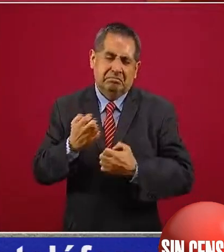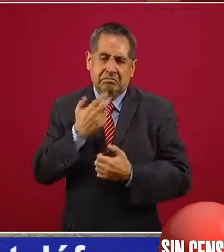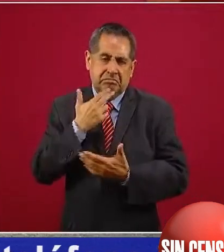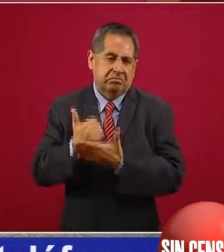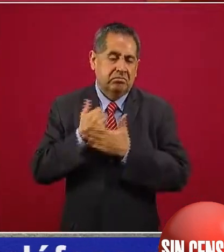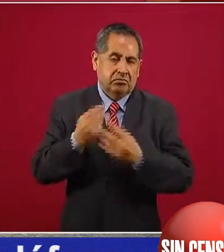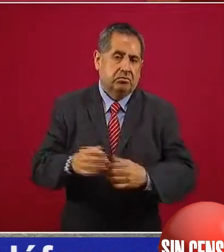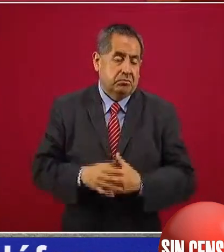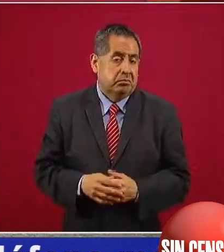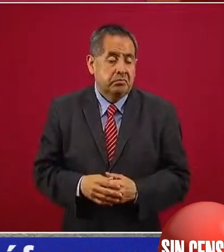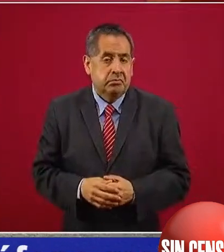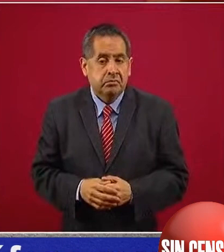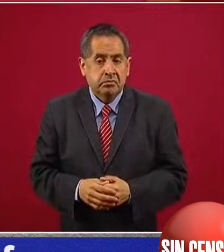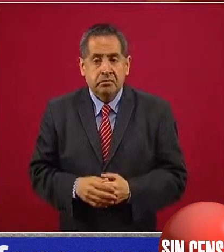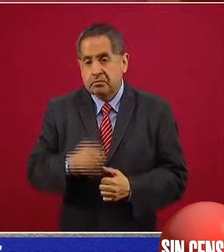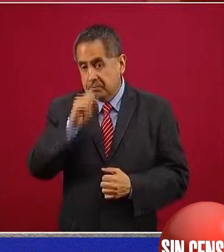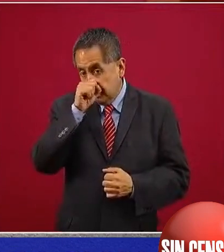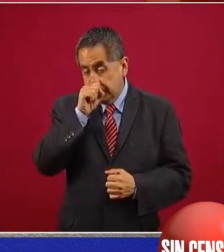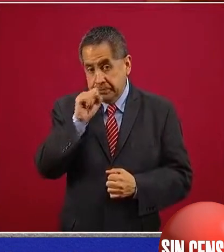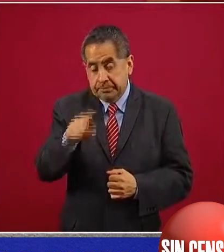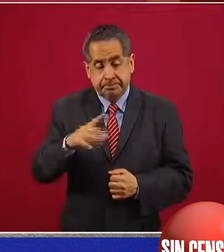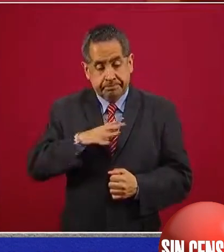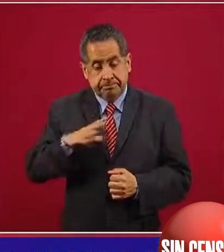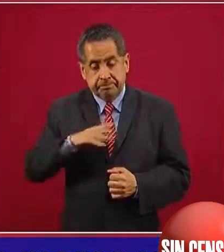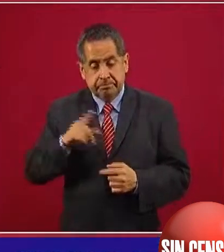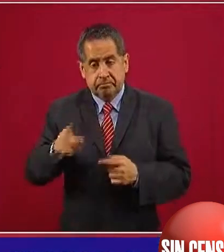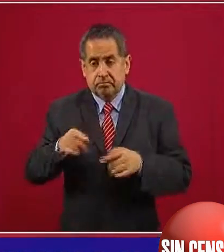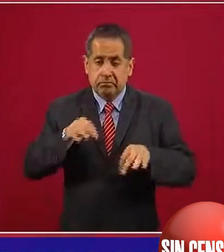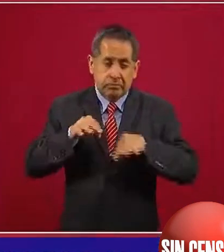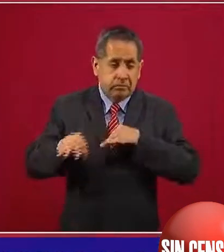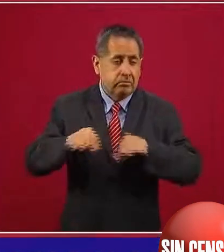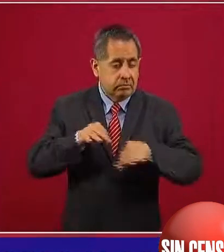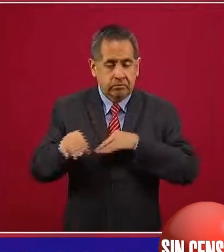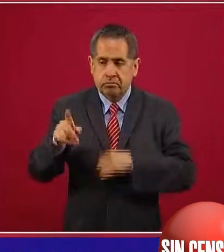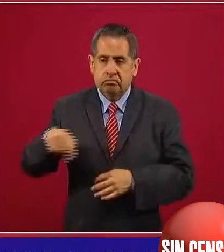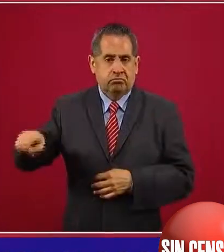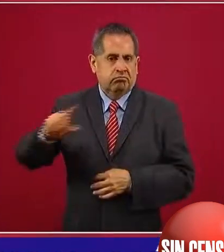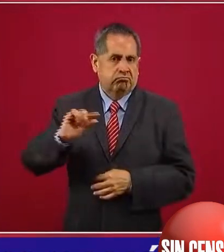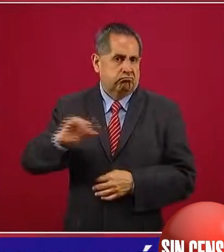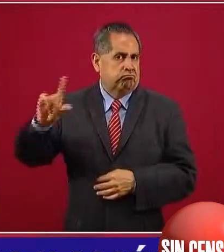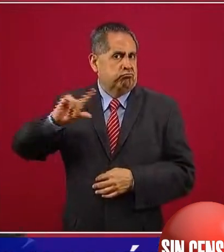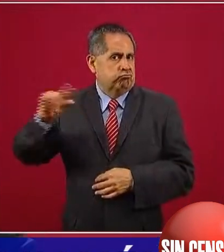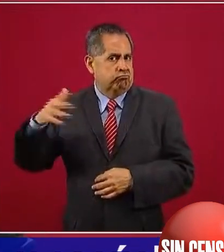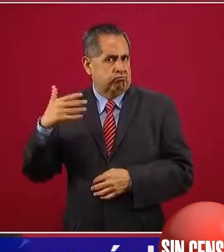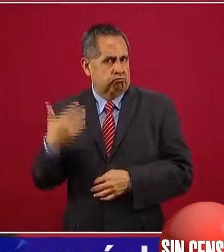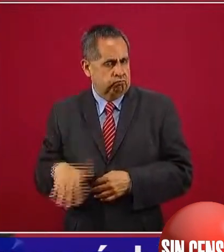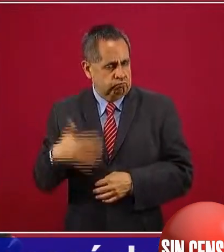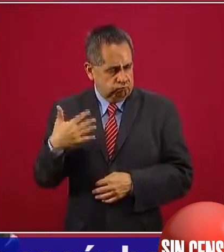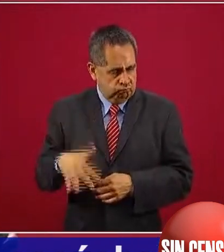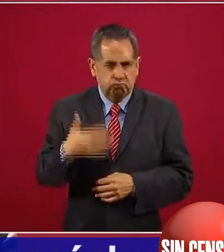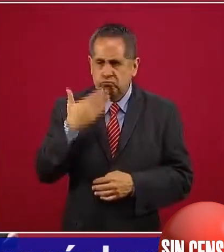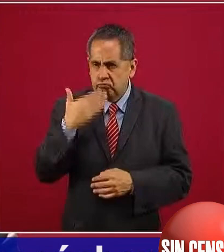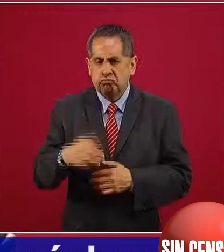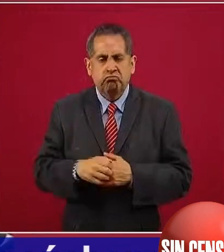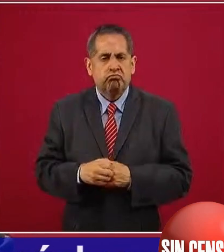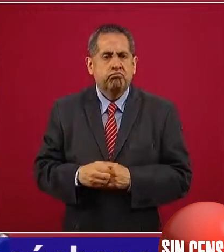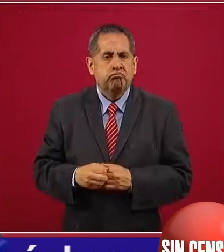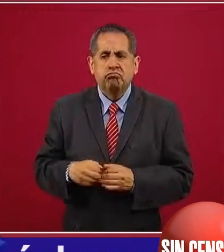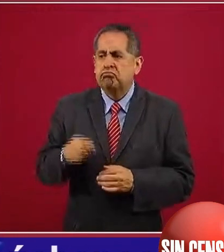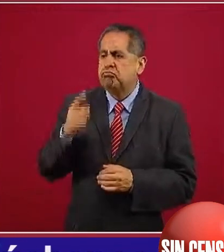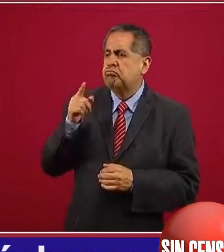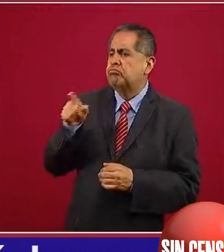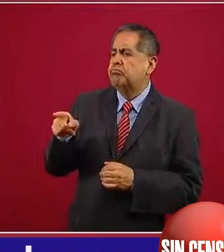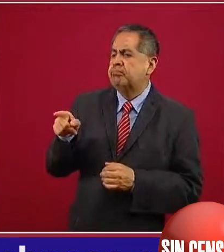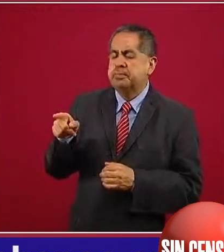Además, hay todo un trabajo profesional para